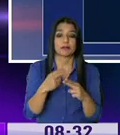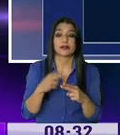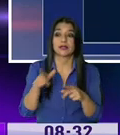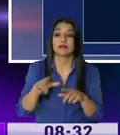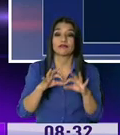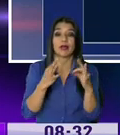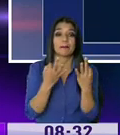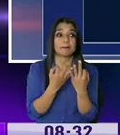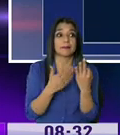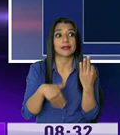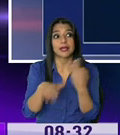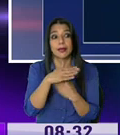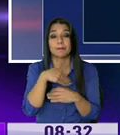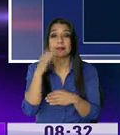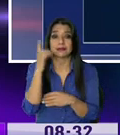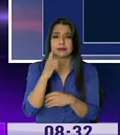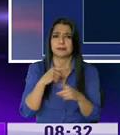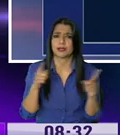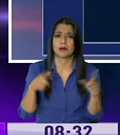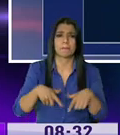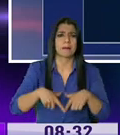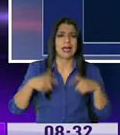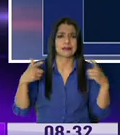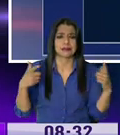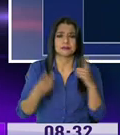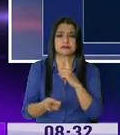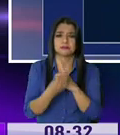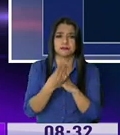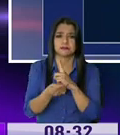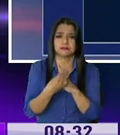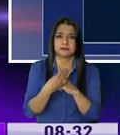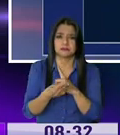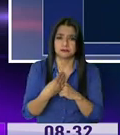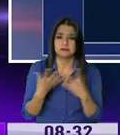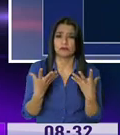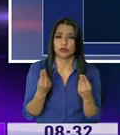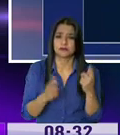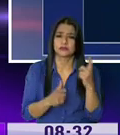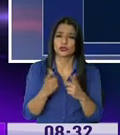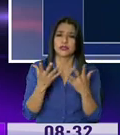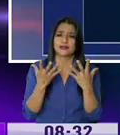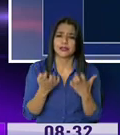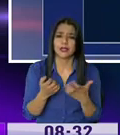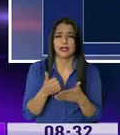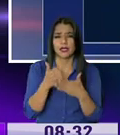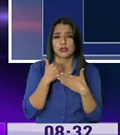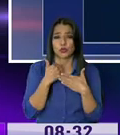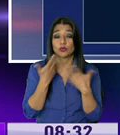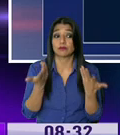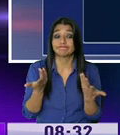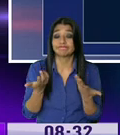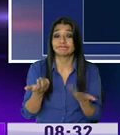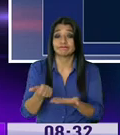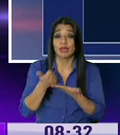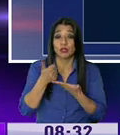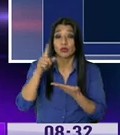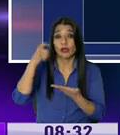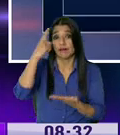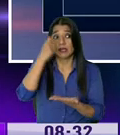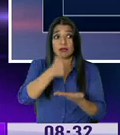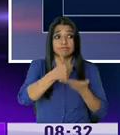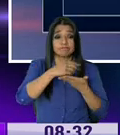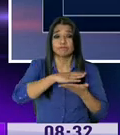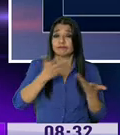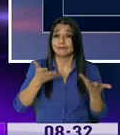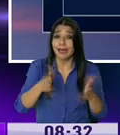Pero ahora tenemos mucha gente que nos está escribiendo. Y muchos que nos dan. Que realmente están pasando estas necesidades y como